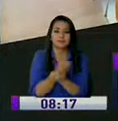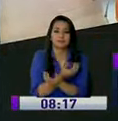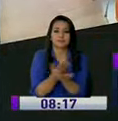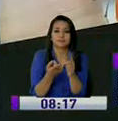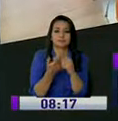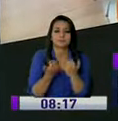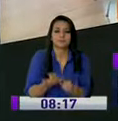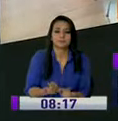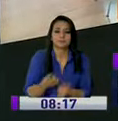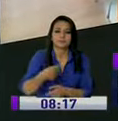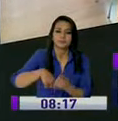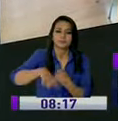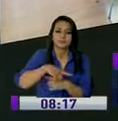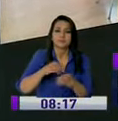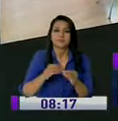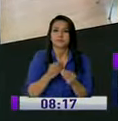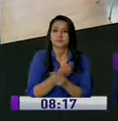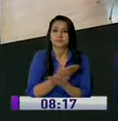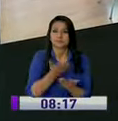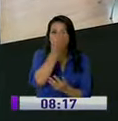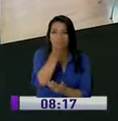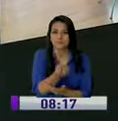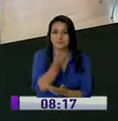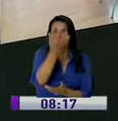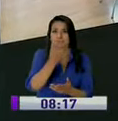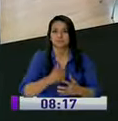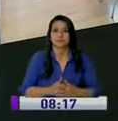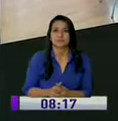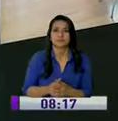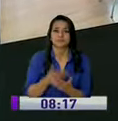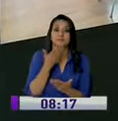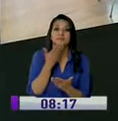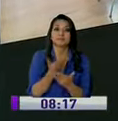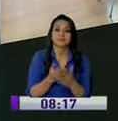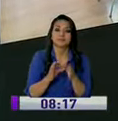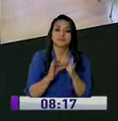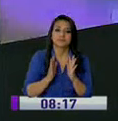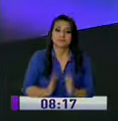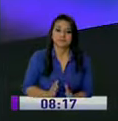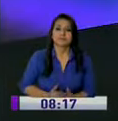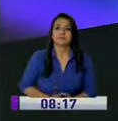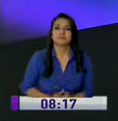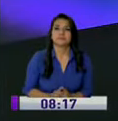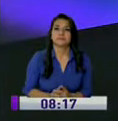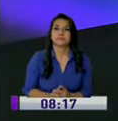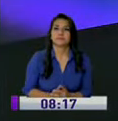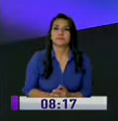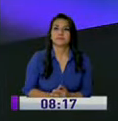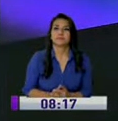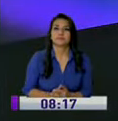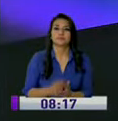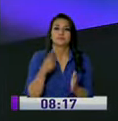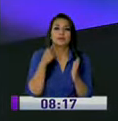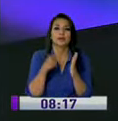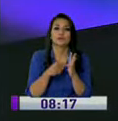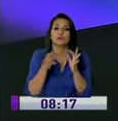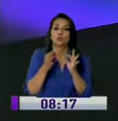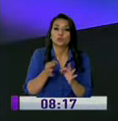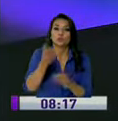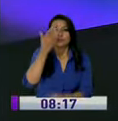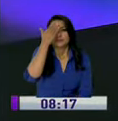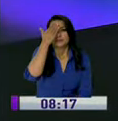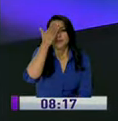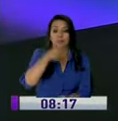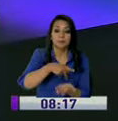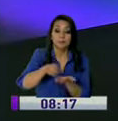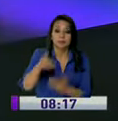regresamos con ustedes a Estudios con Más. Buenos días. Gracias, Adriana Rojas. En definitiva, si usted no quiere, a ver, tuvo un excedente de esto de